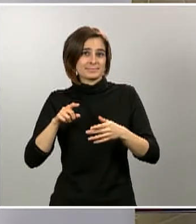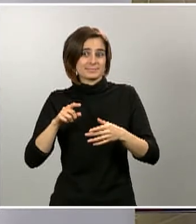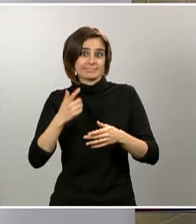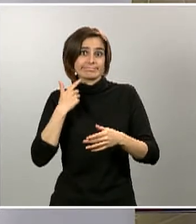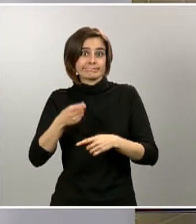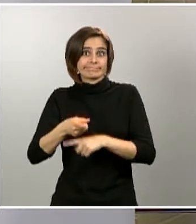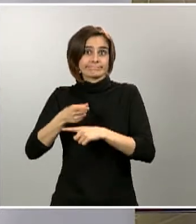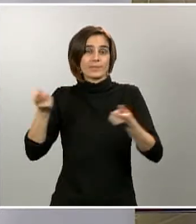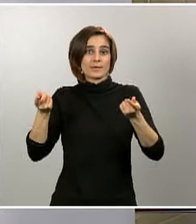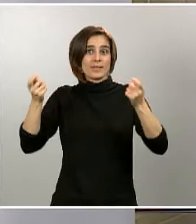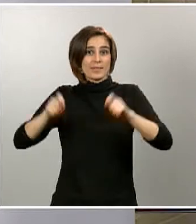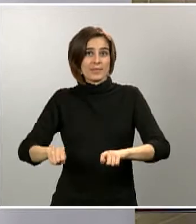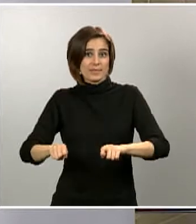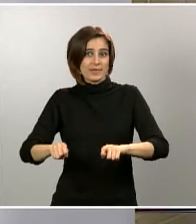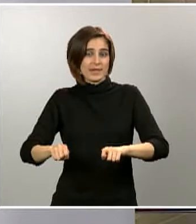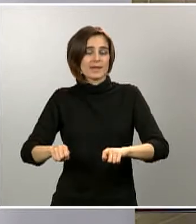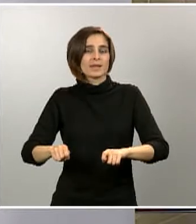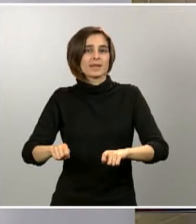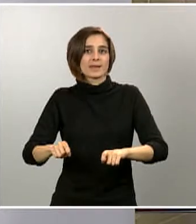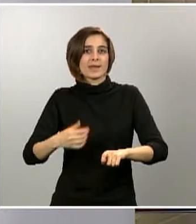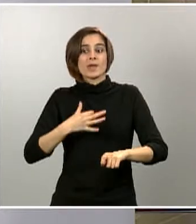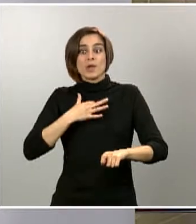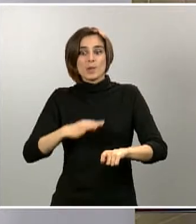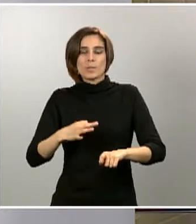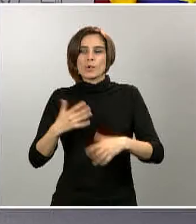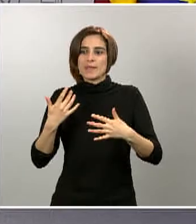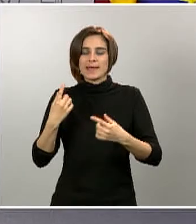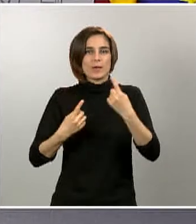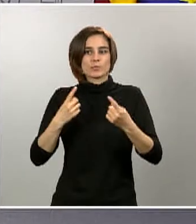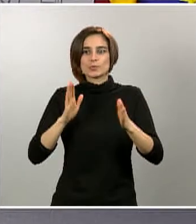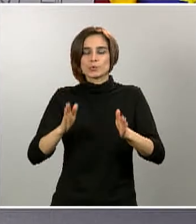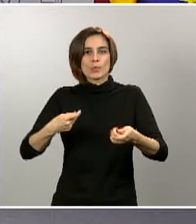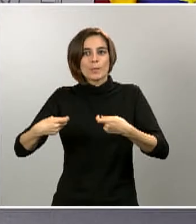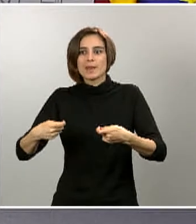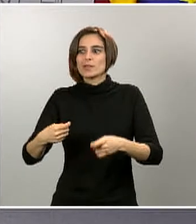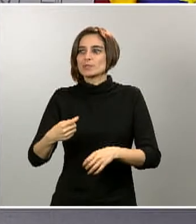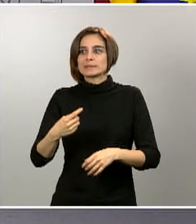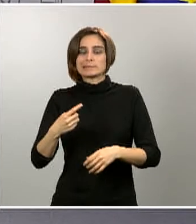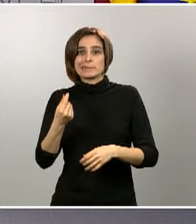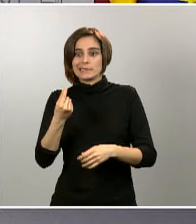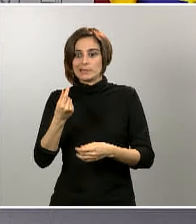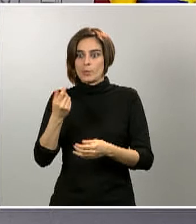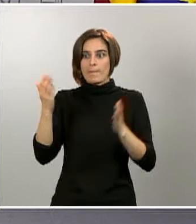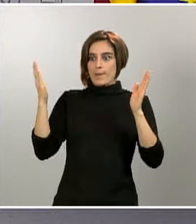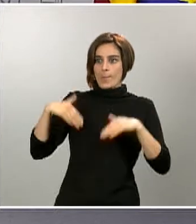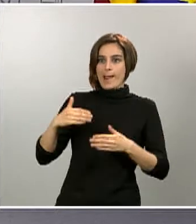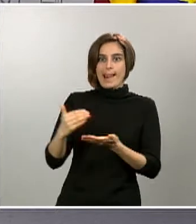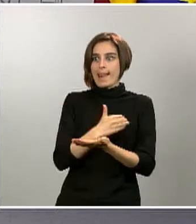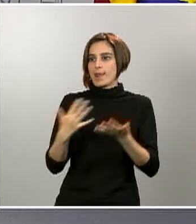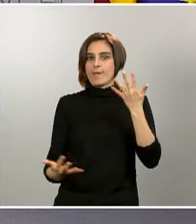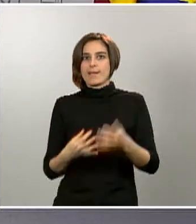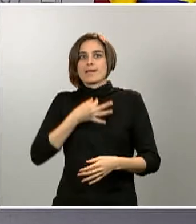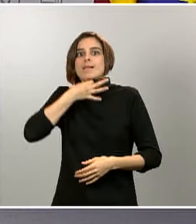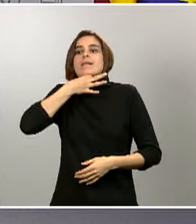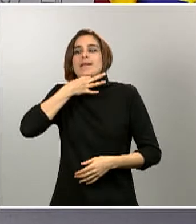decreto del estado de alarma de determinados comercios, determinadas cuestiones, realmente pues pueda presentarla en una fecha que vamos